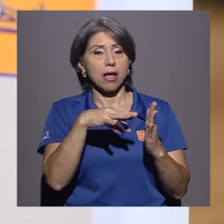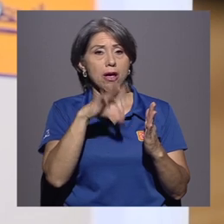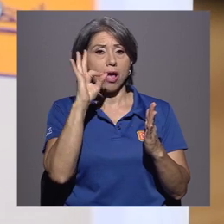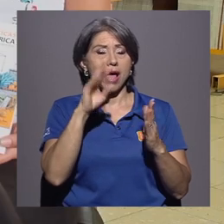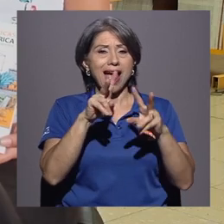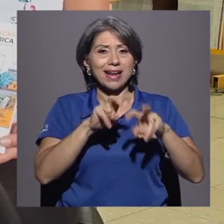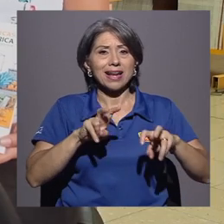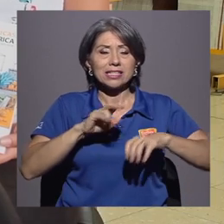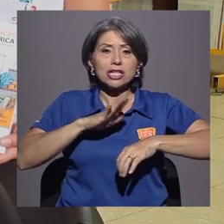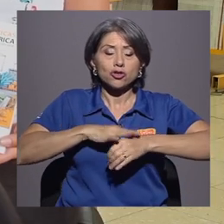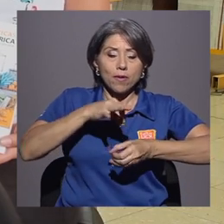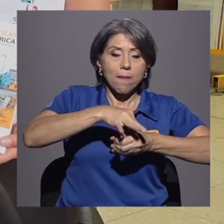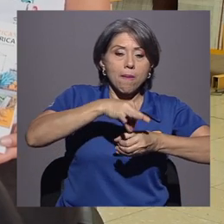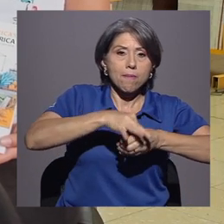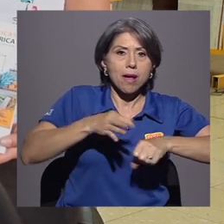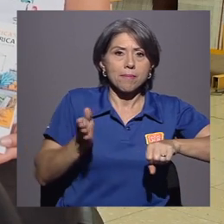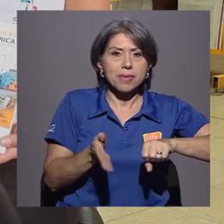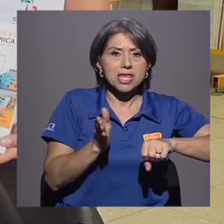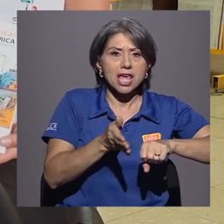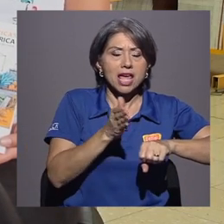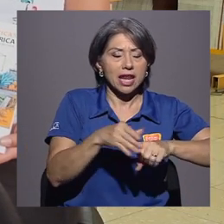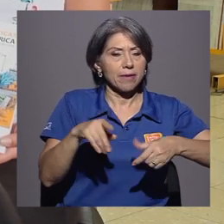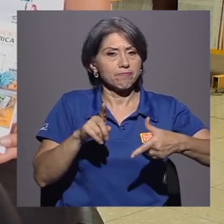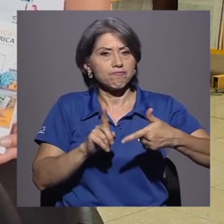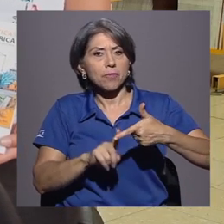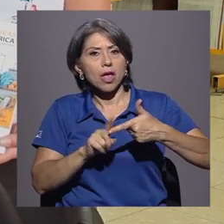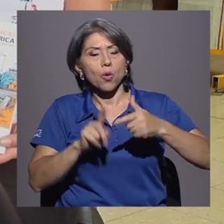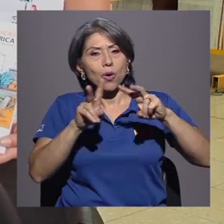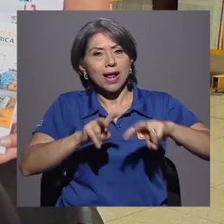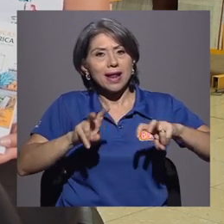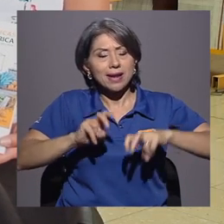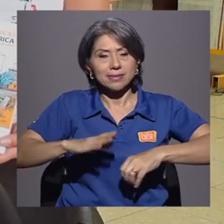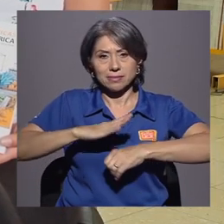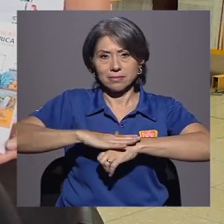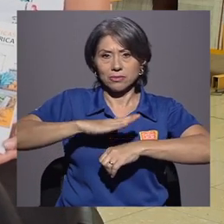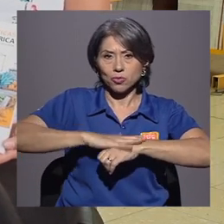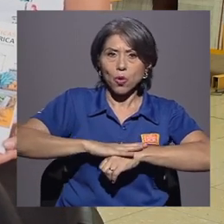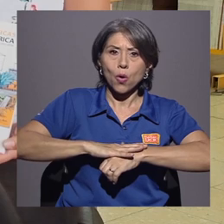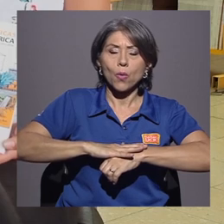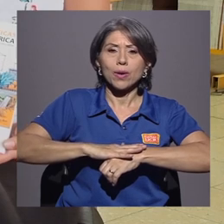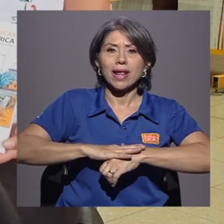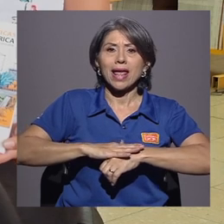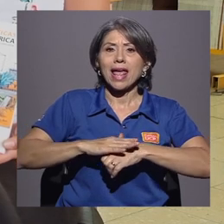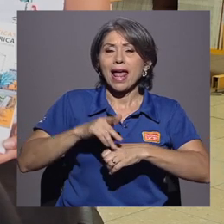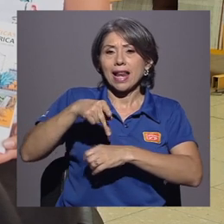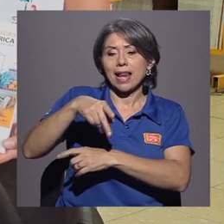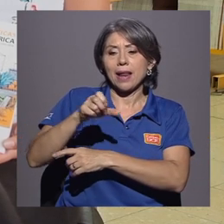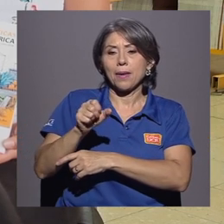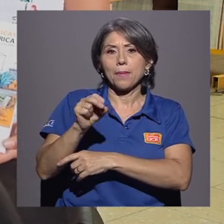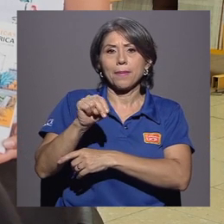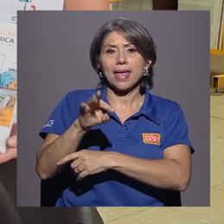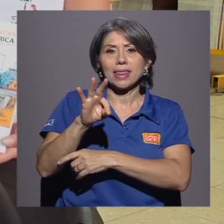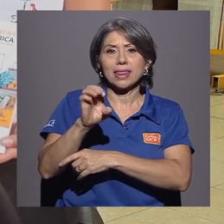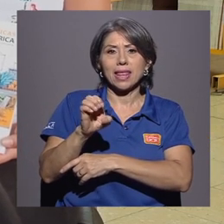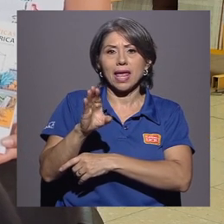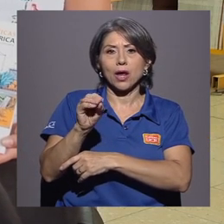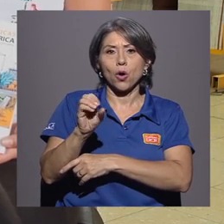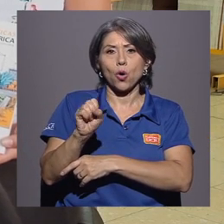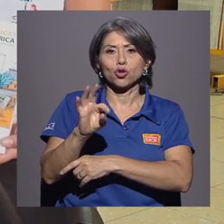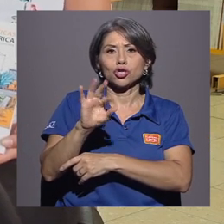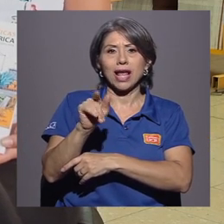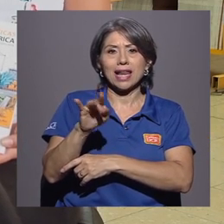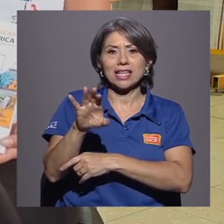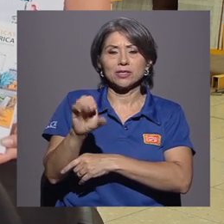análisis sobre la producción piñera, van a encontrar también un análisis sobre el pentecostalismo y la religión en